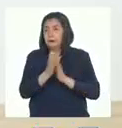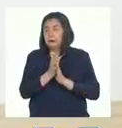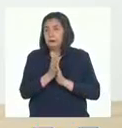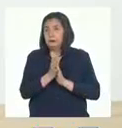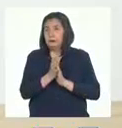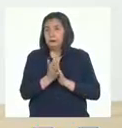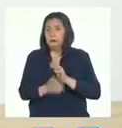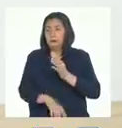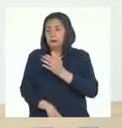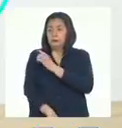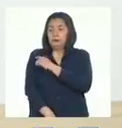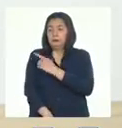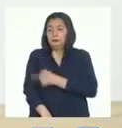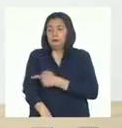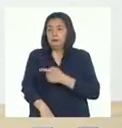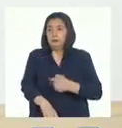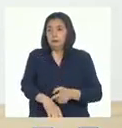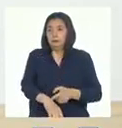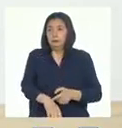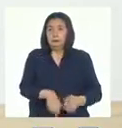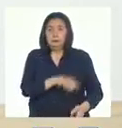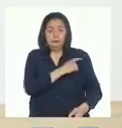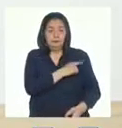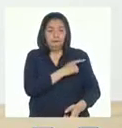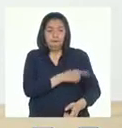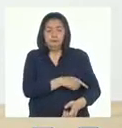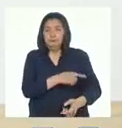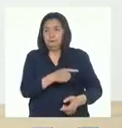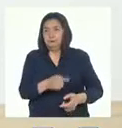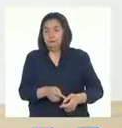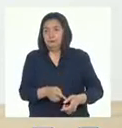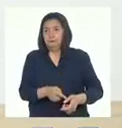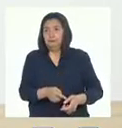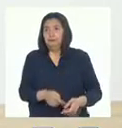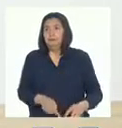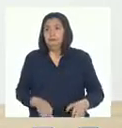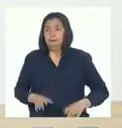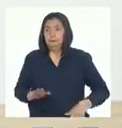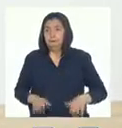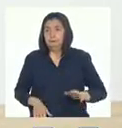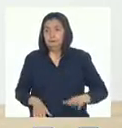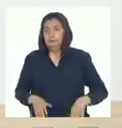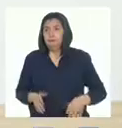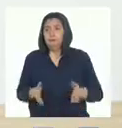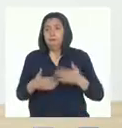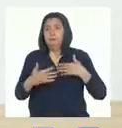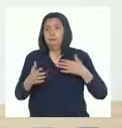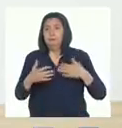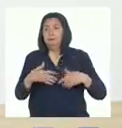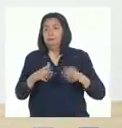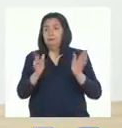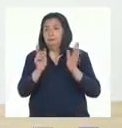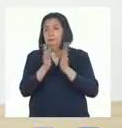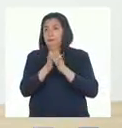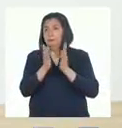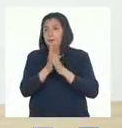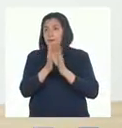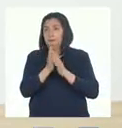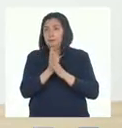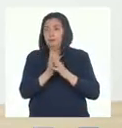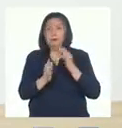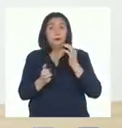piso, palma. Cuerpo, hombro, codo, mano. Hey, hombro, codo, mano. Muslos, pecho,